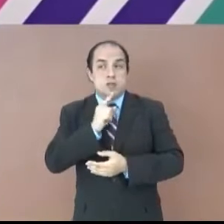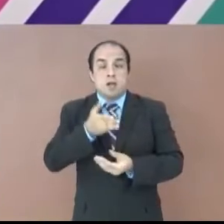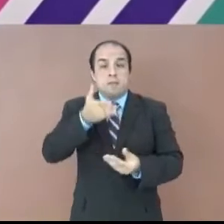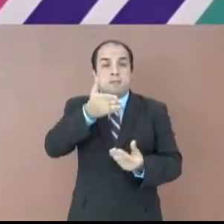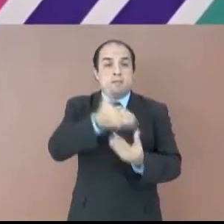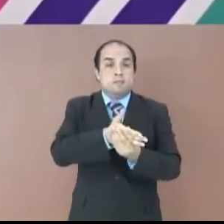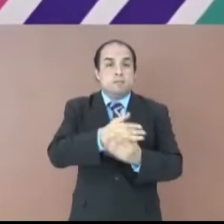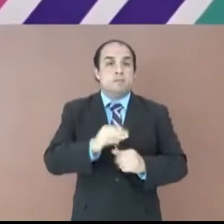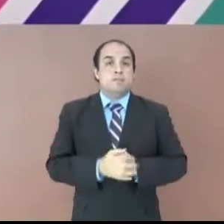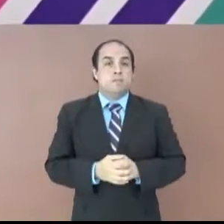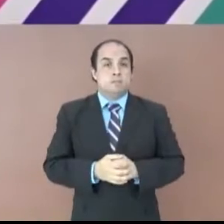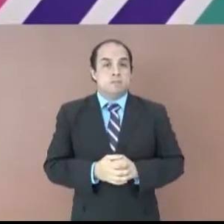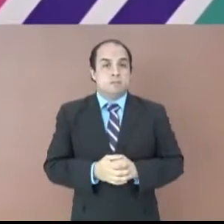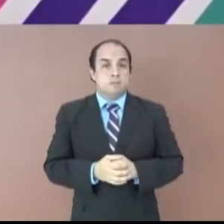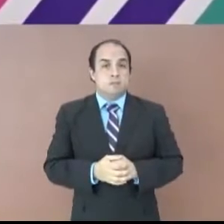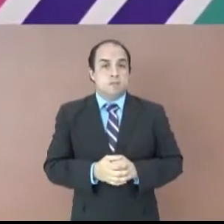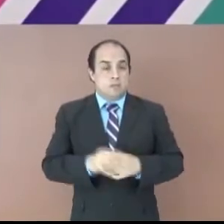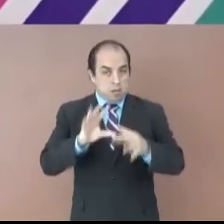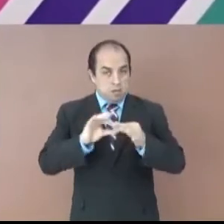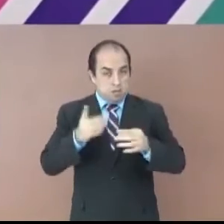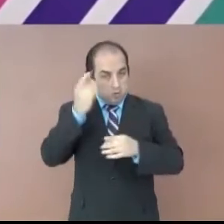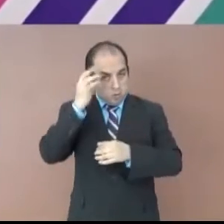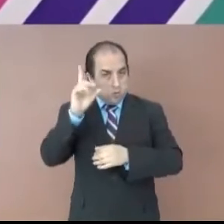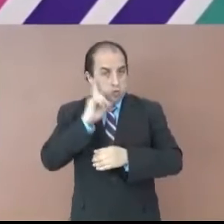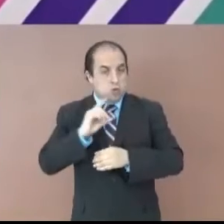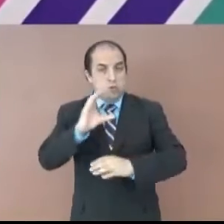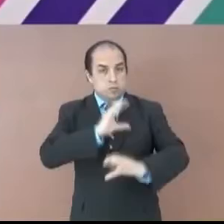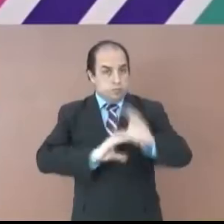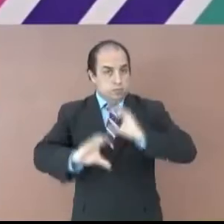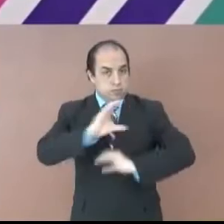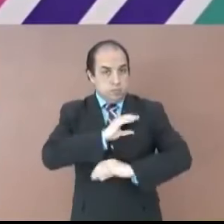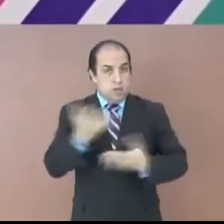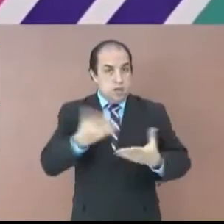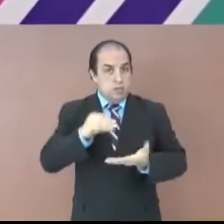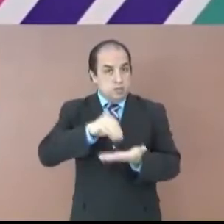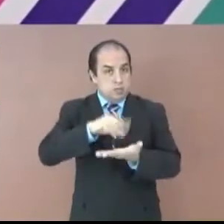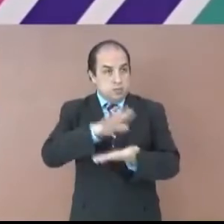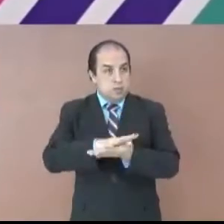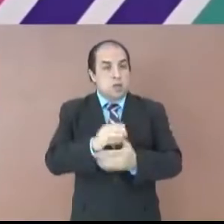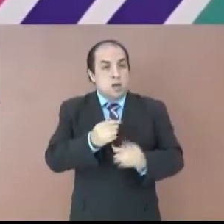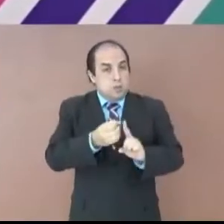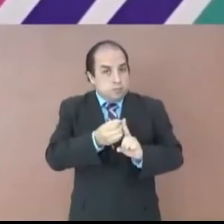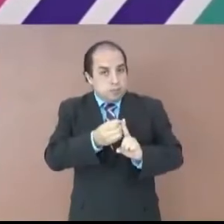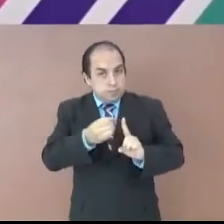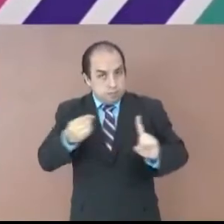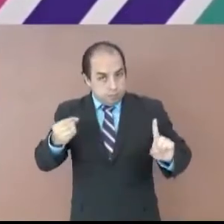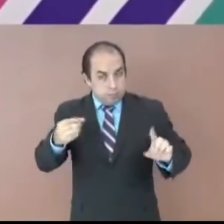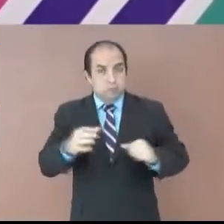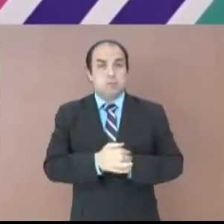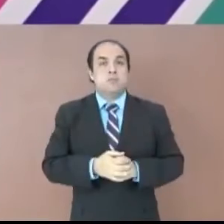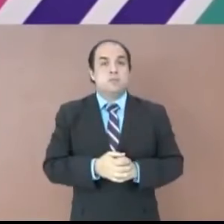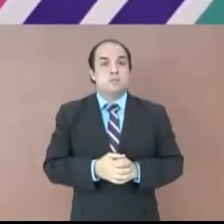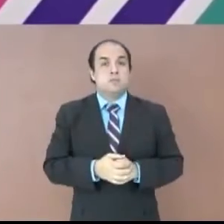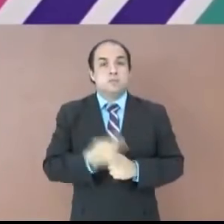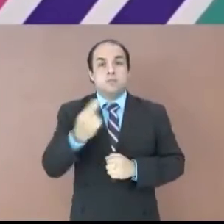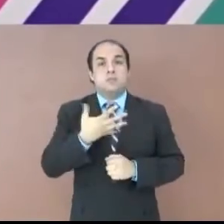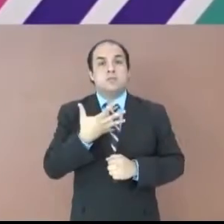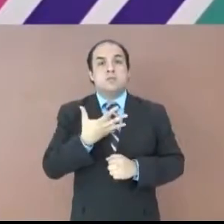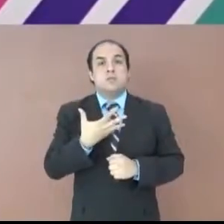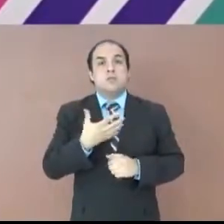asistan, ya explicó la doctora Shema, vamos a hacerlo con cita, con organización, porque sí tenemos que conservar las